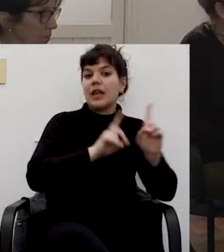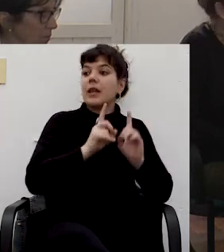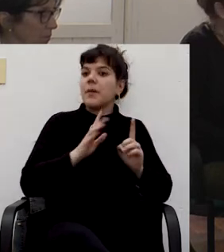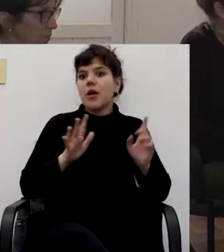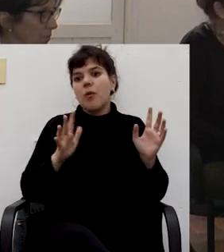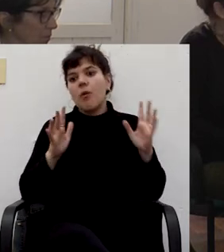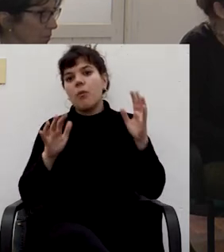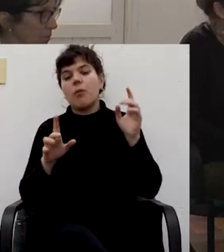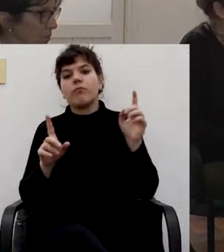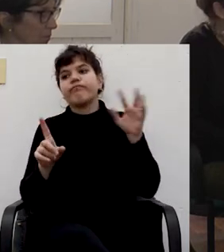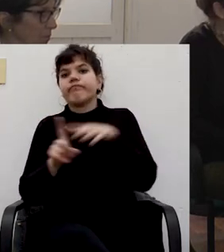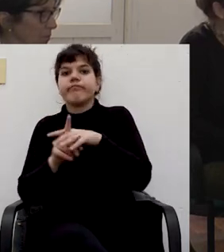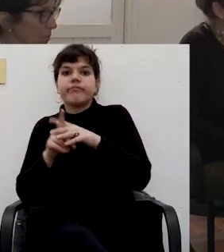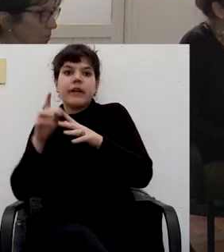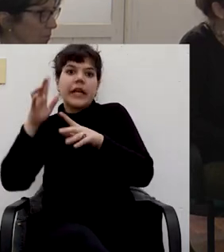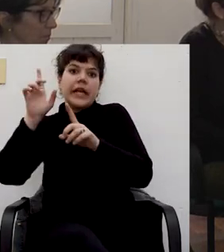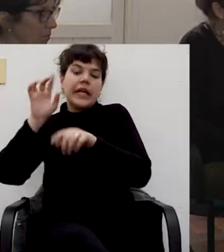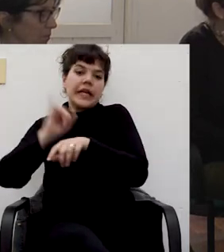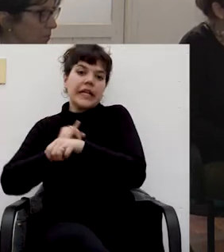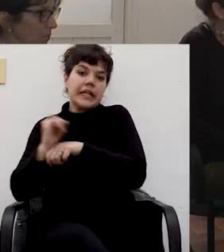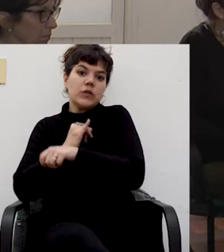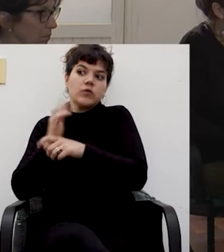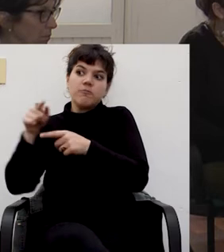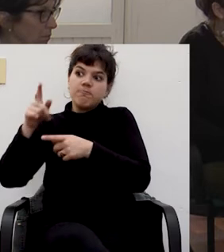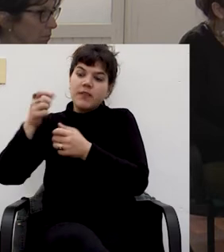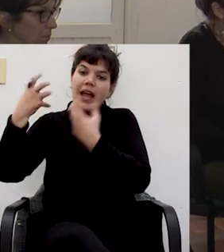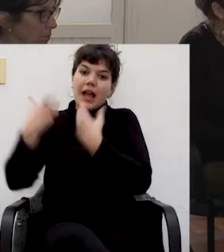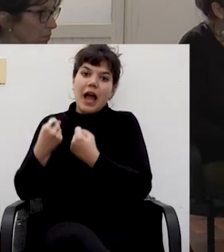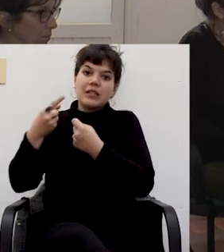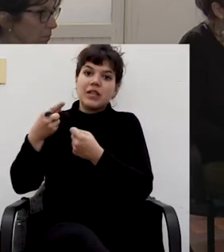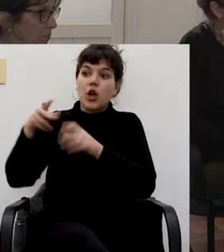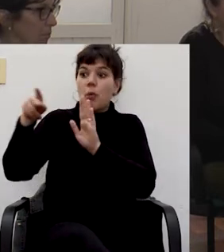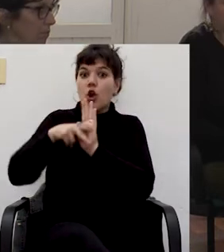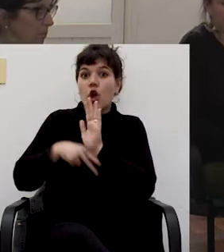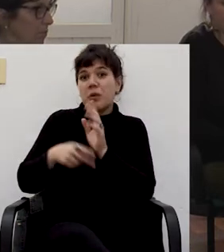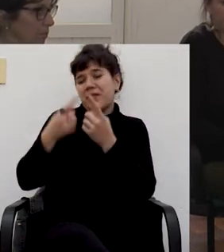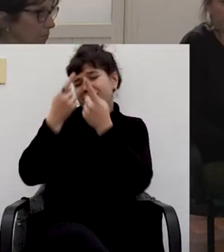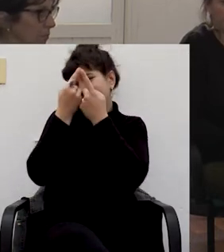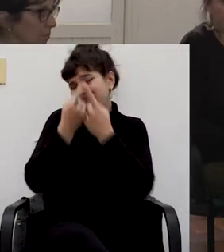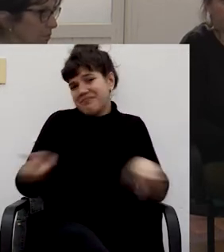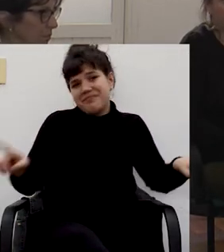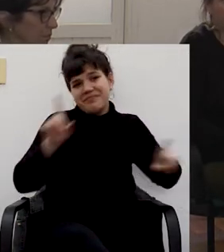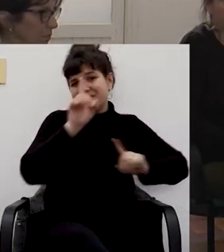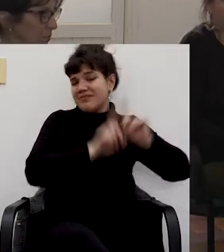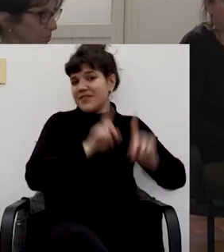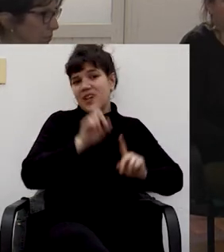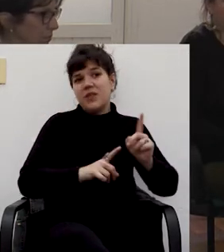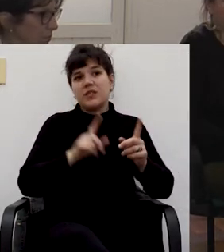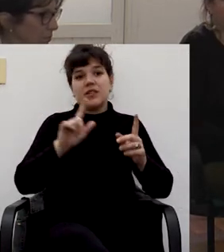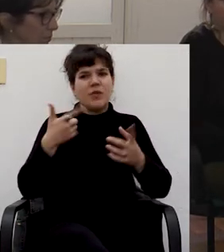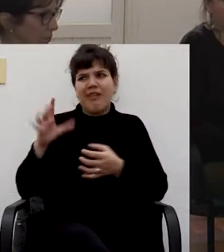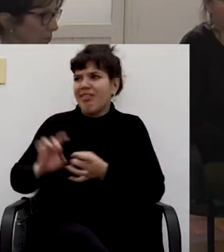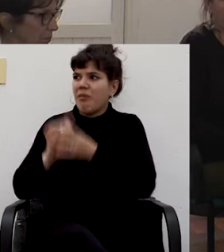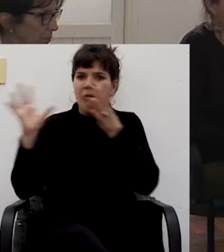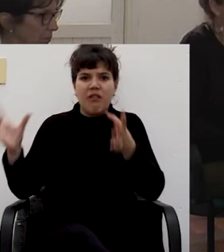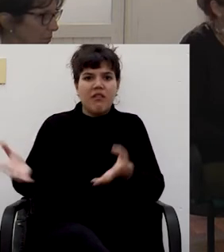incluirse en una institución que tiene normas explícitas, implícitas, completamente distintas a las universitarias, no